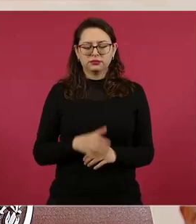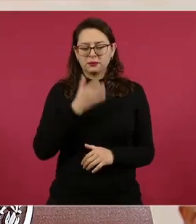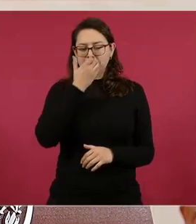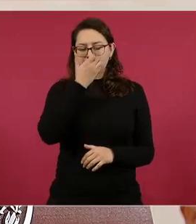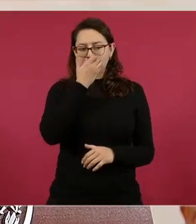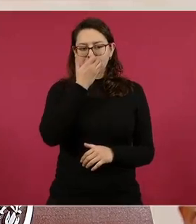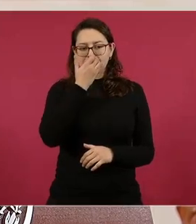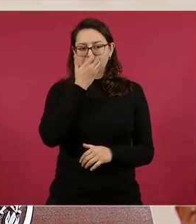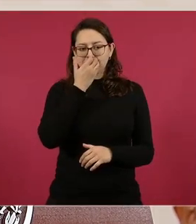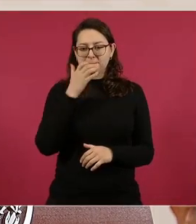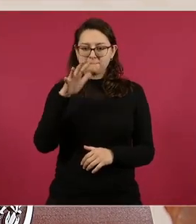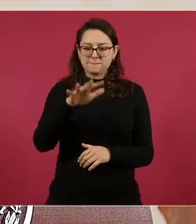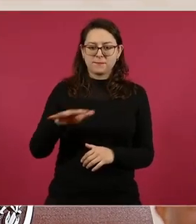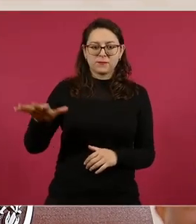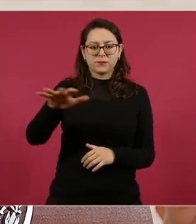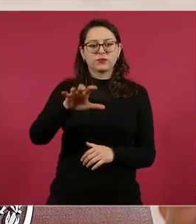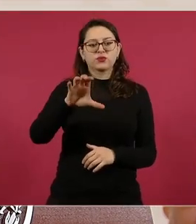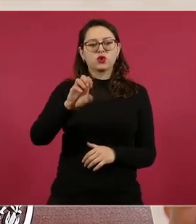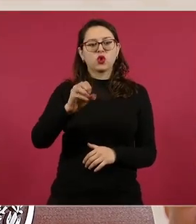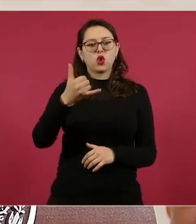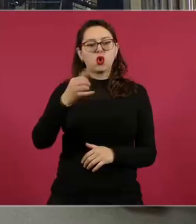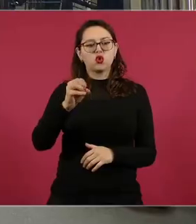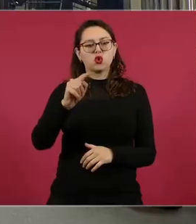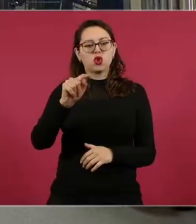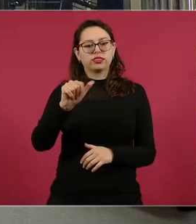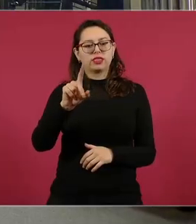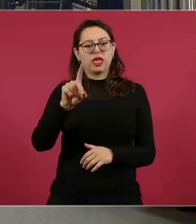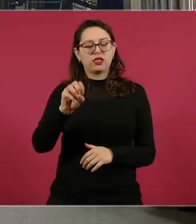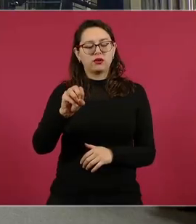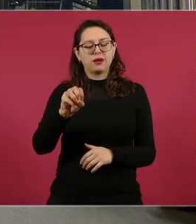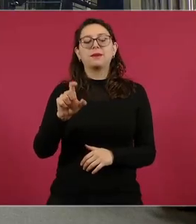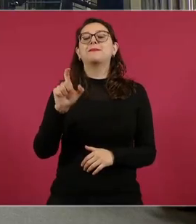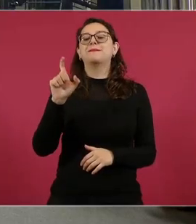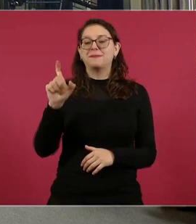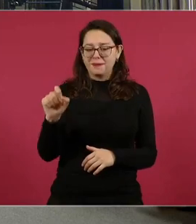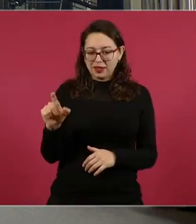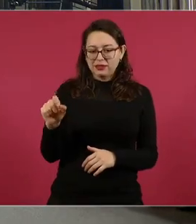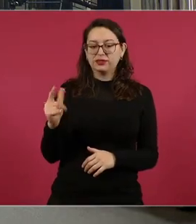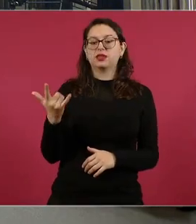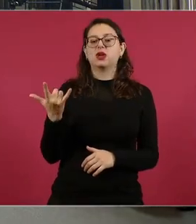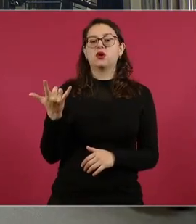Estuvimos en la Coyotada, 20 de julio.